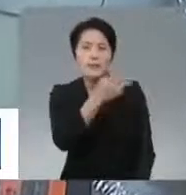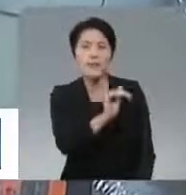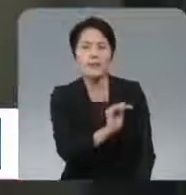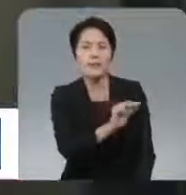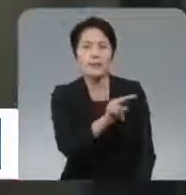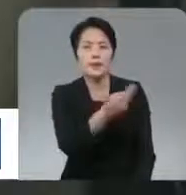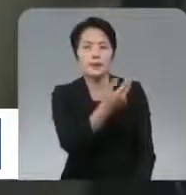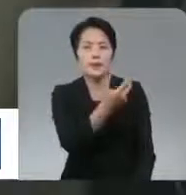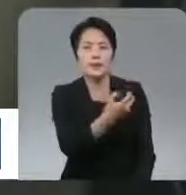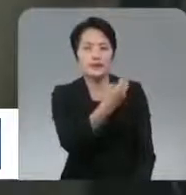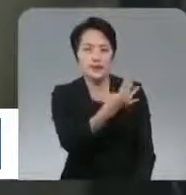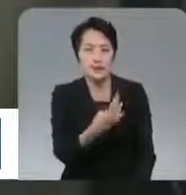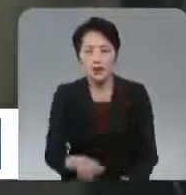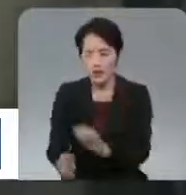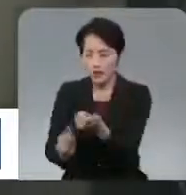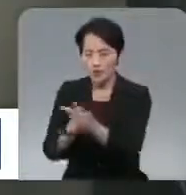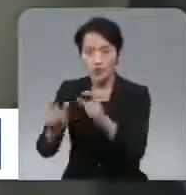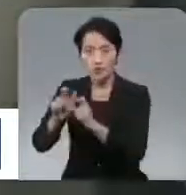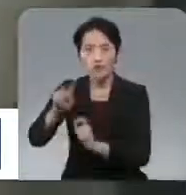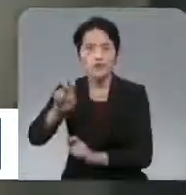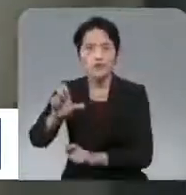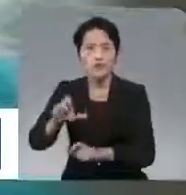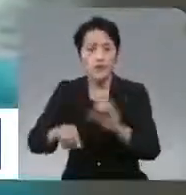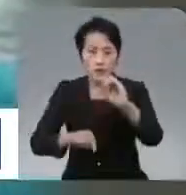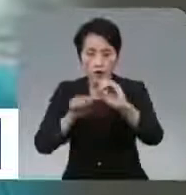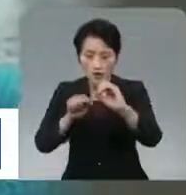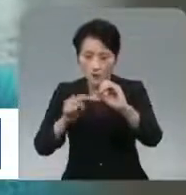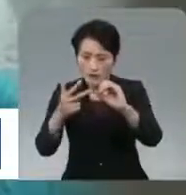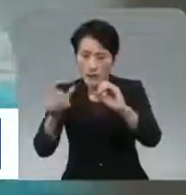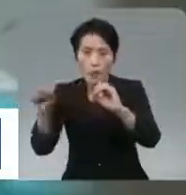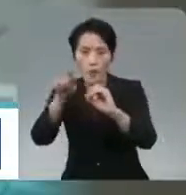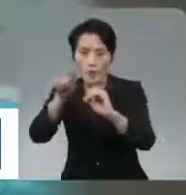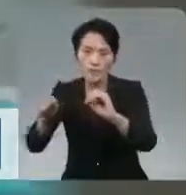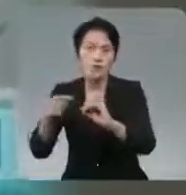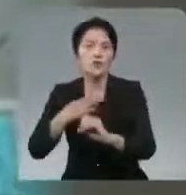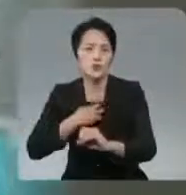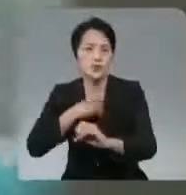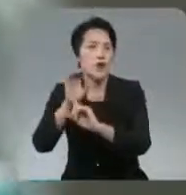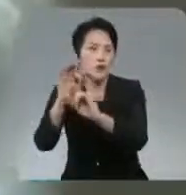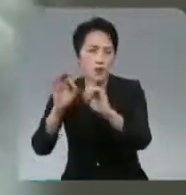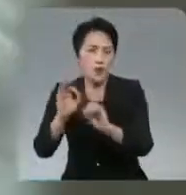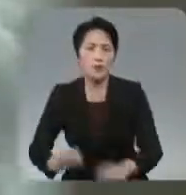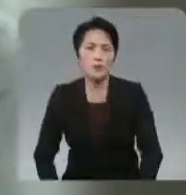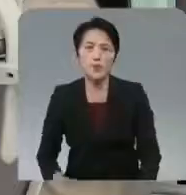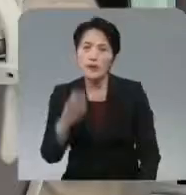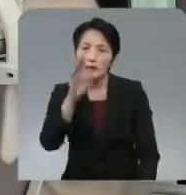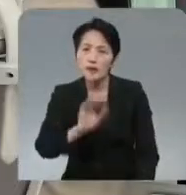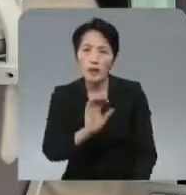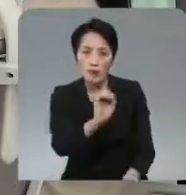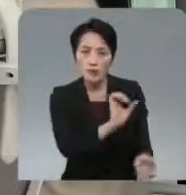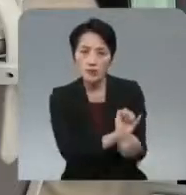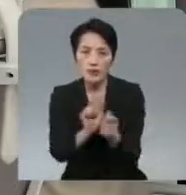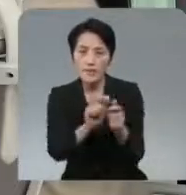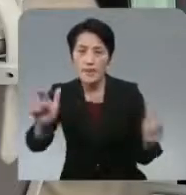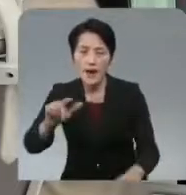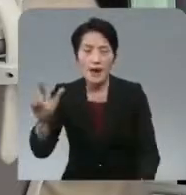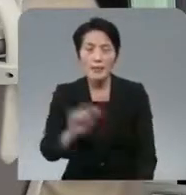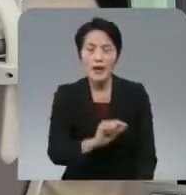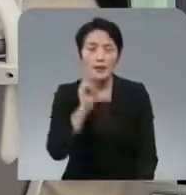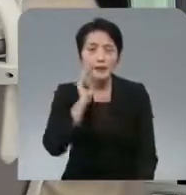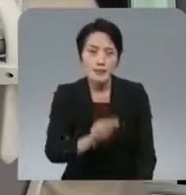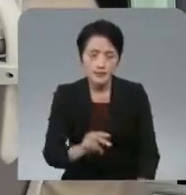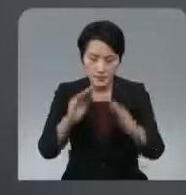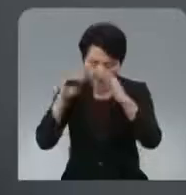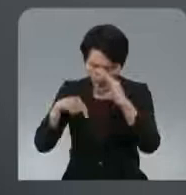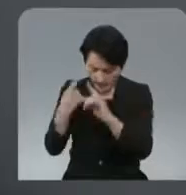que previeron la transmisibilidad 25 veces mayor que con la variante delta lo que situaría el promedio diario entre 15 y 21